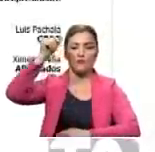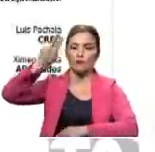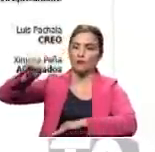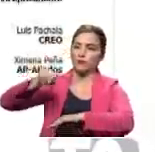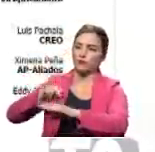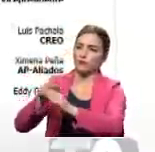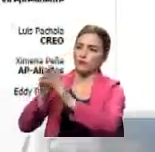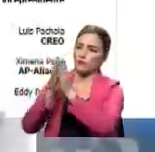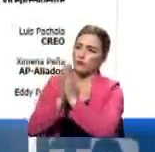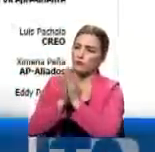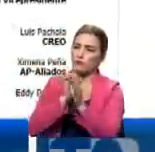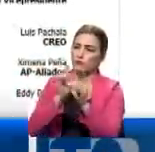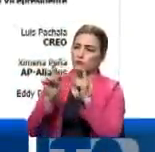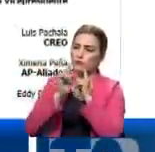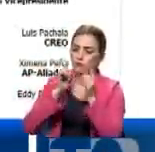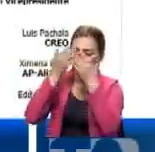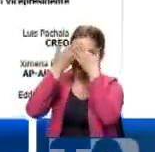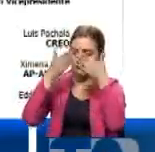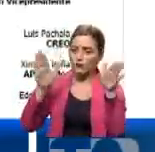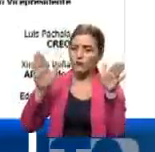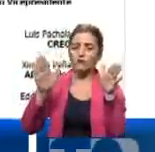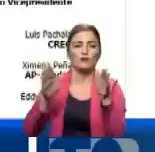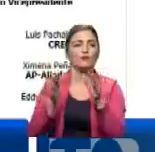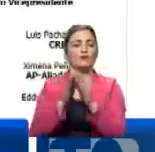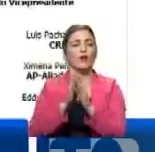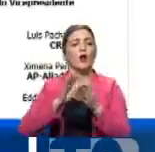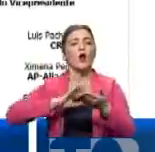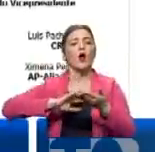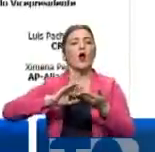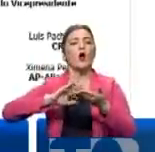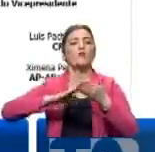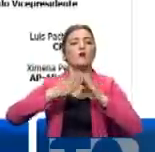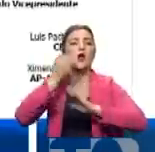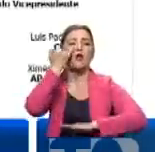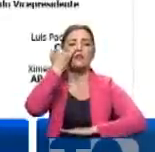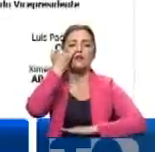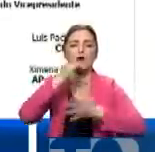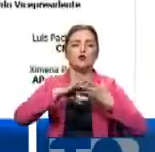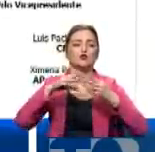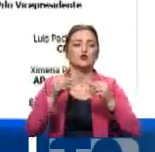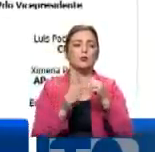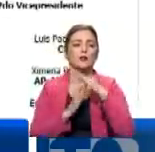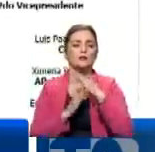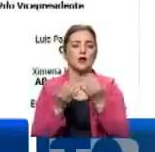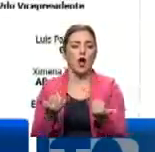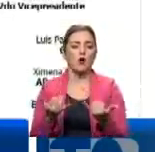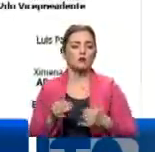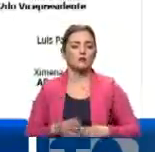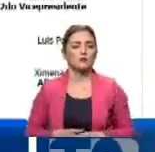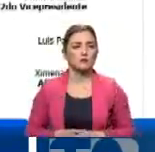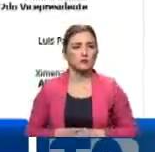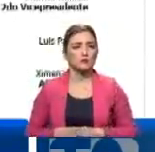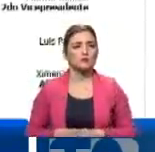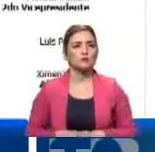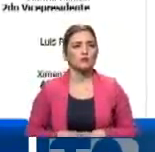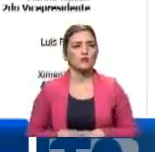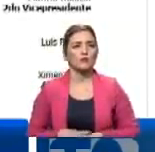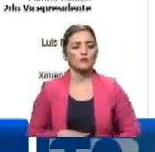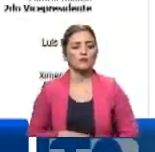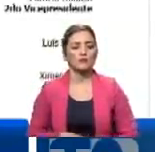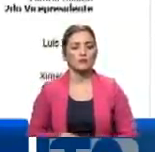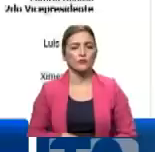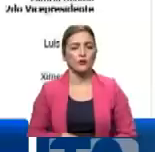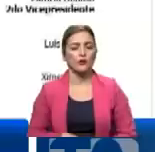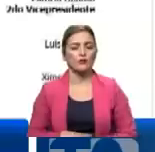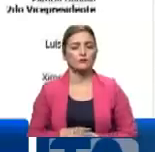nacional la apertura al diálogo con los movimientos indígenas en busca de una solución pacífica a la situación actual. Además, condenan todas